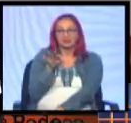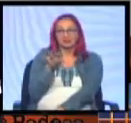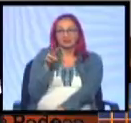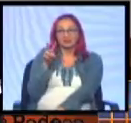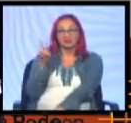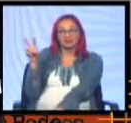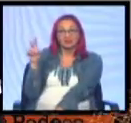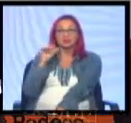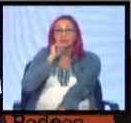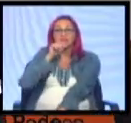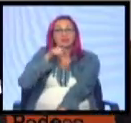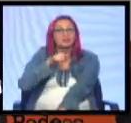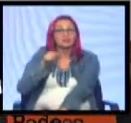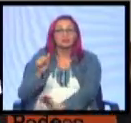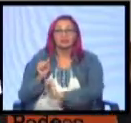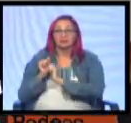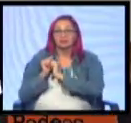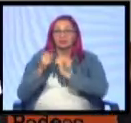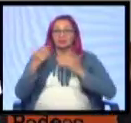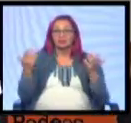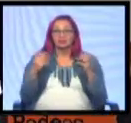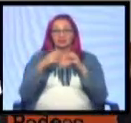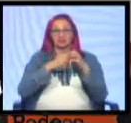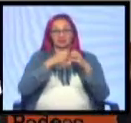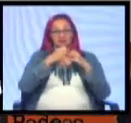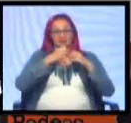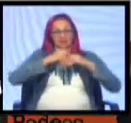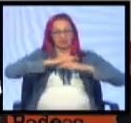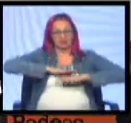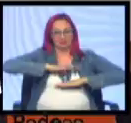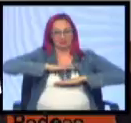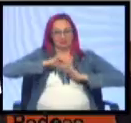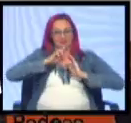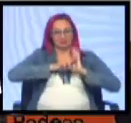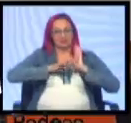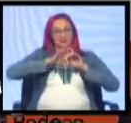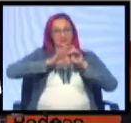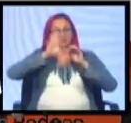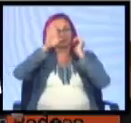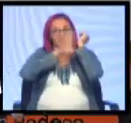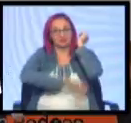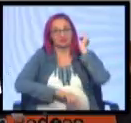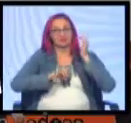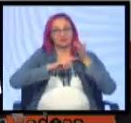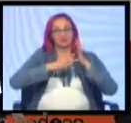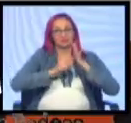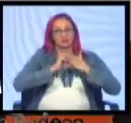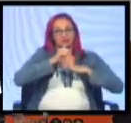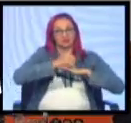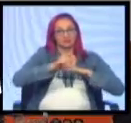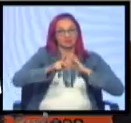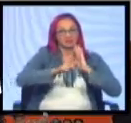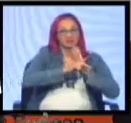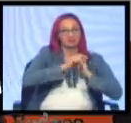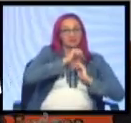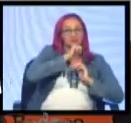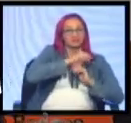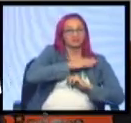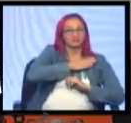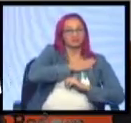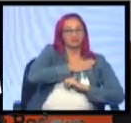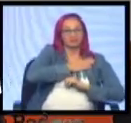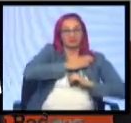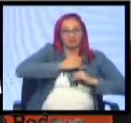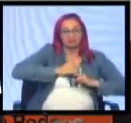1922, no es acompañada de la suficiente normativa que permita sancionar. O sea, establece una prohibición, pero